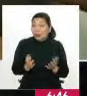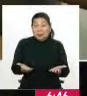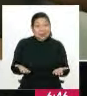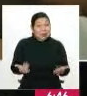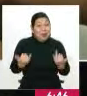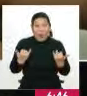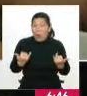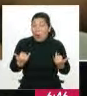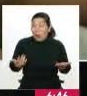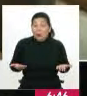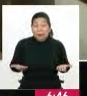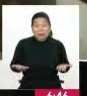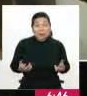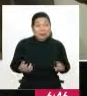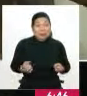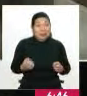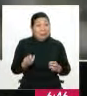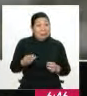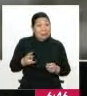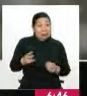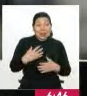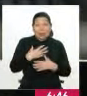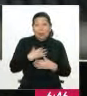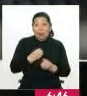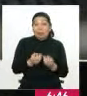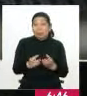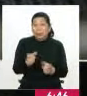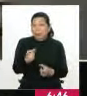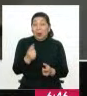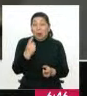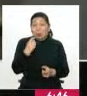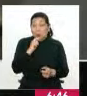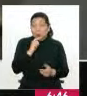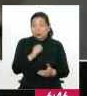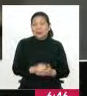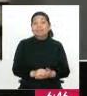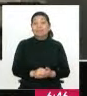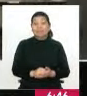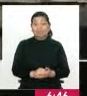que hoy van en detrimento de la salud de muchos ciudadanos y ciudadanas.